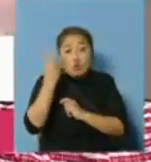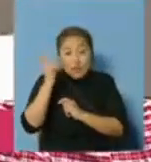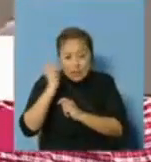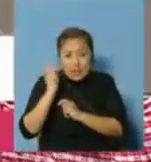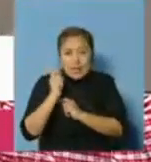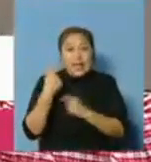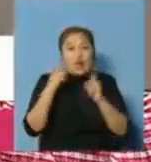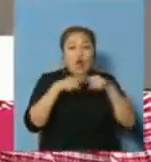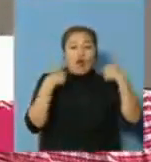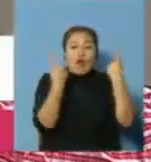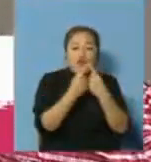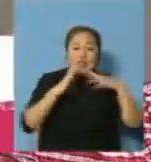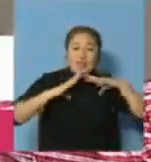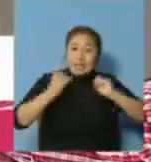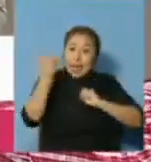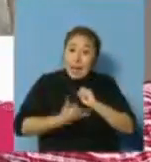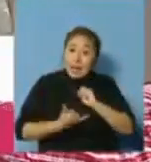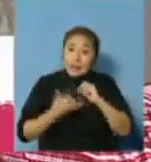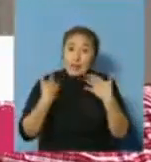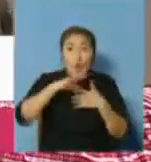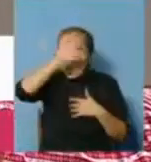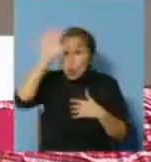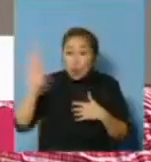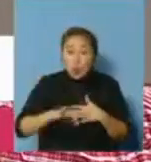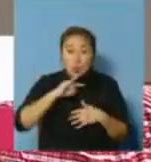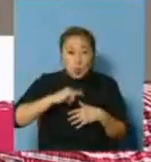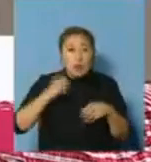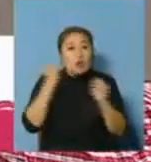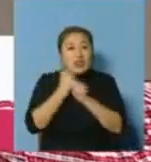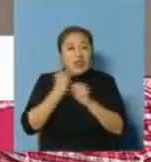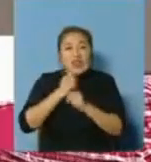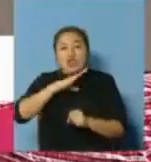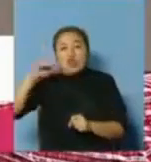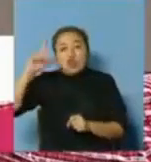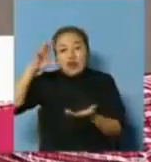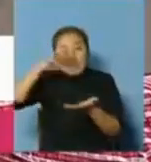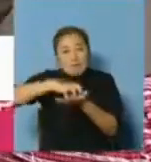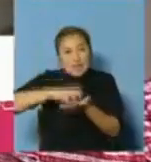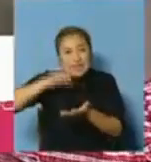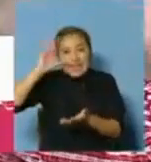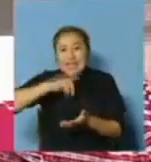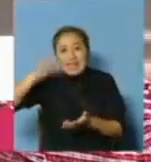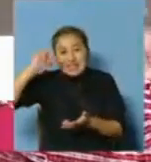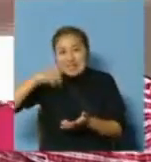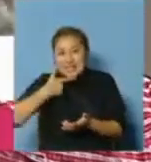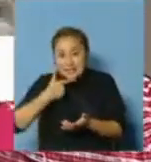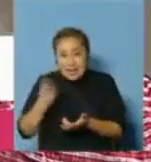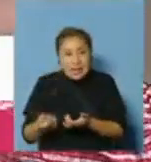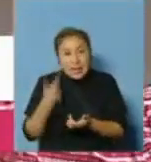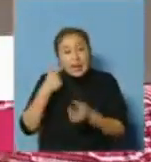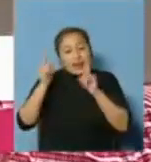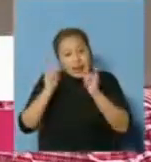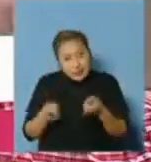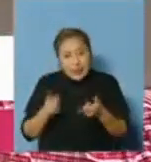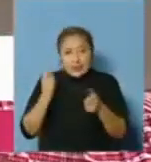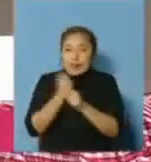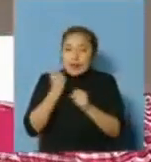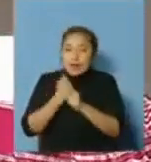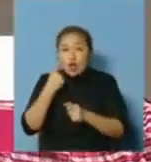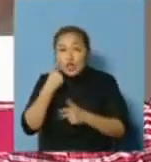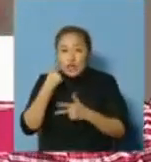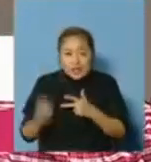tres oficina en la provincia trabajo con la empresa es que hemos trabajado con los comisionado y con un circuito